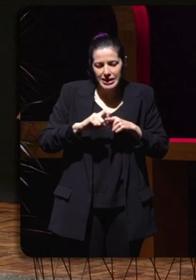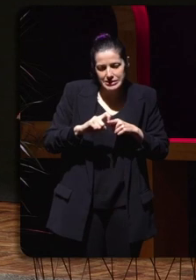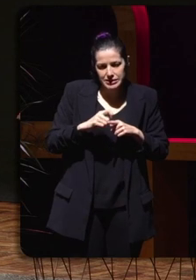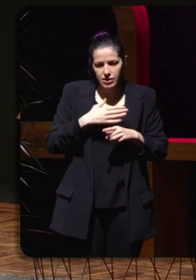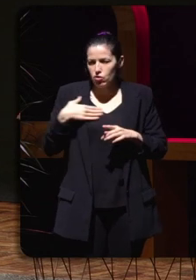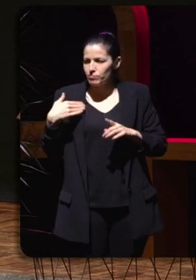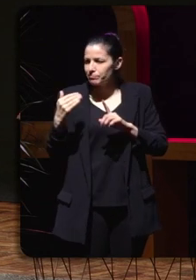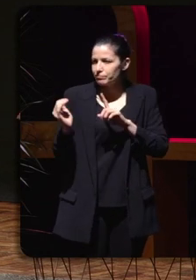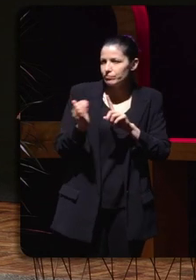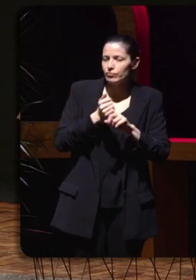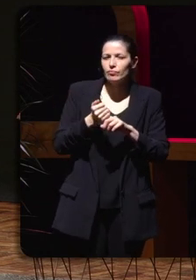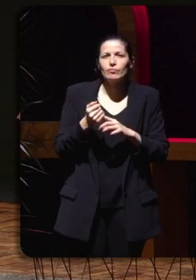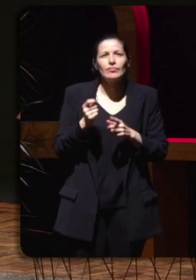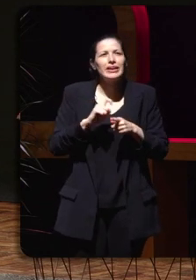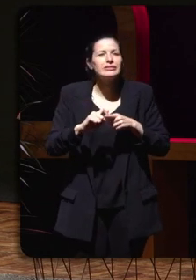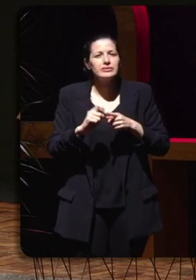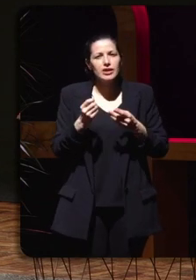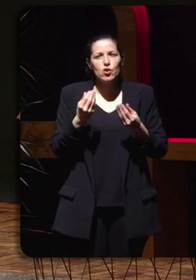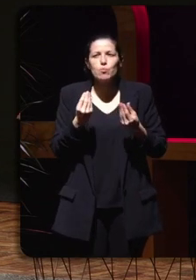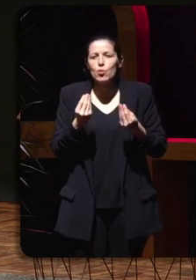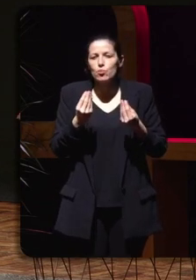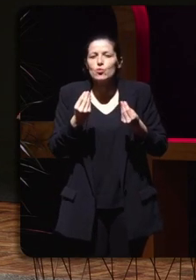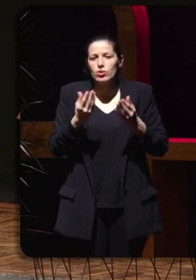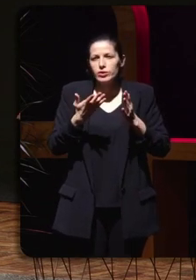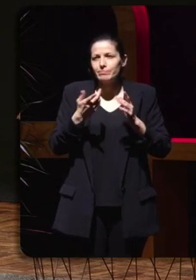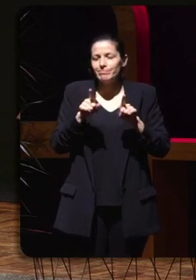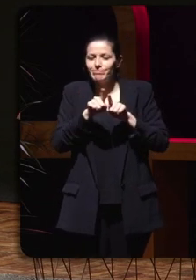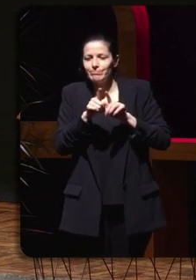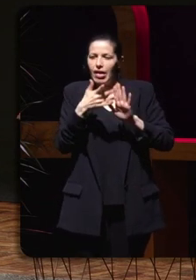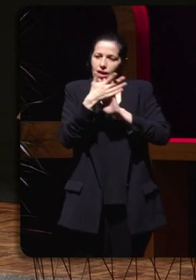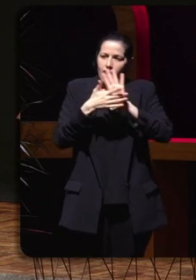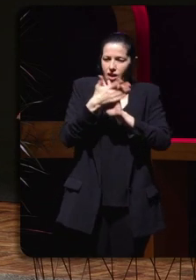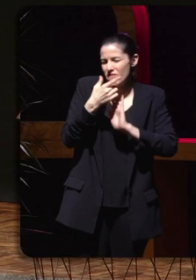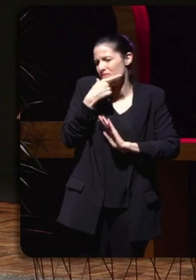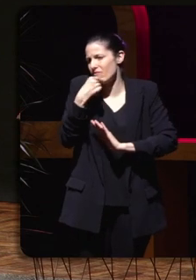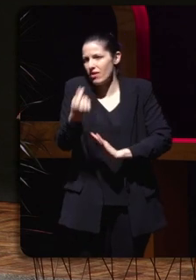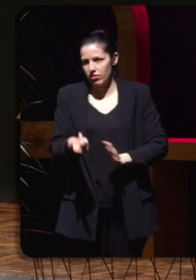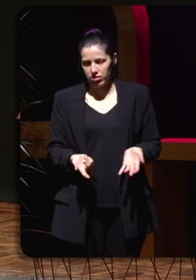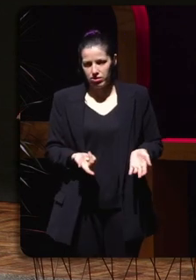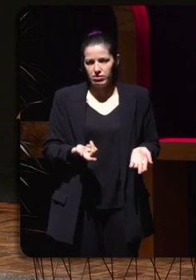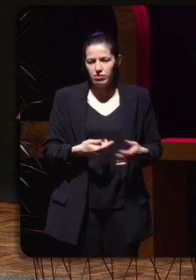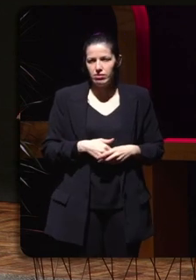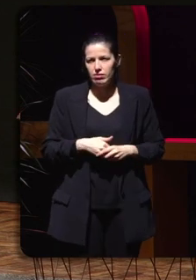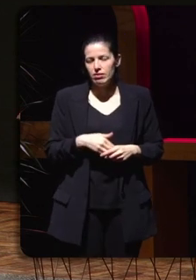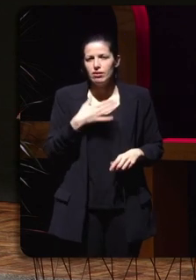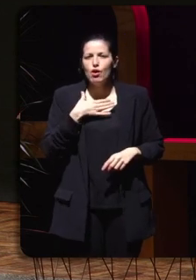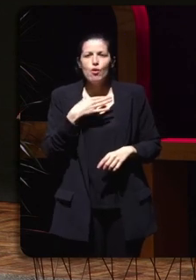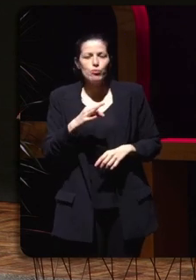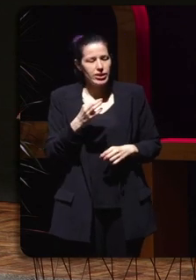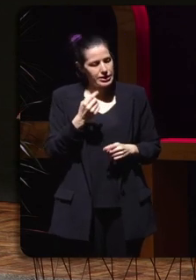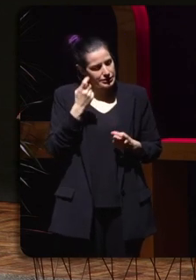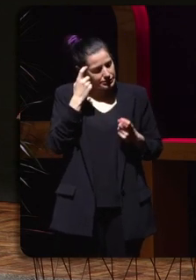muy prosaico muy hablado y muy fácil es un estilo donde puedes intentar